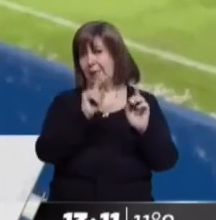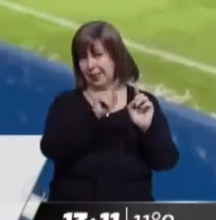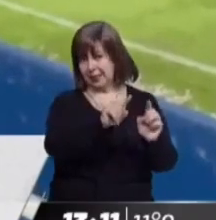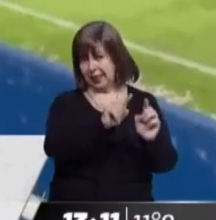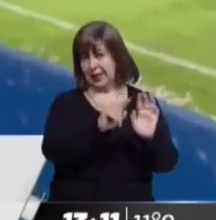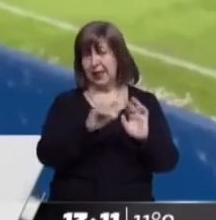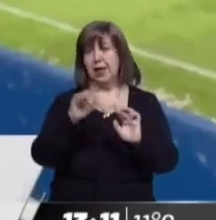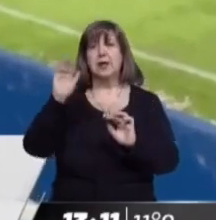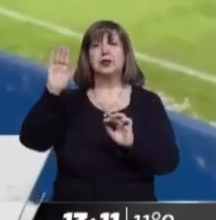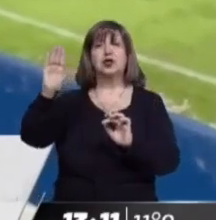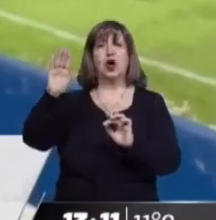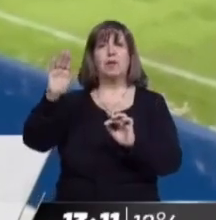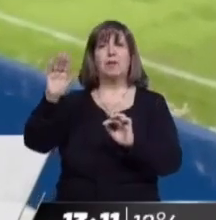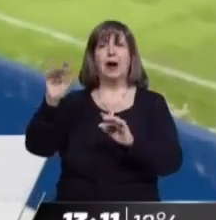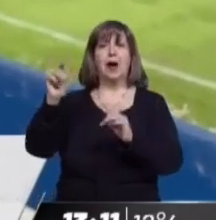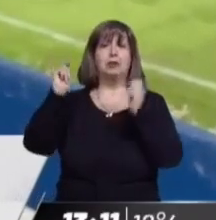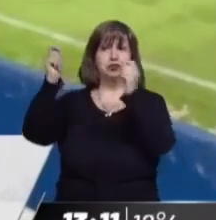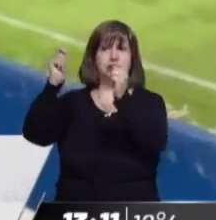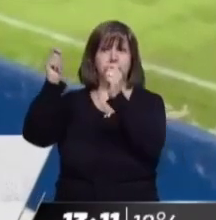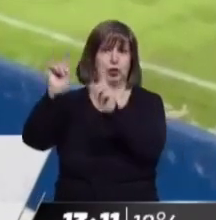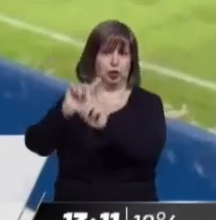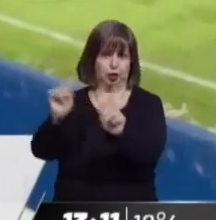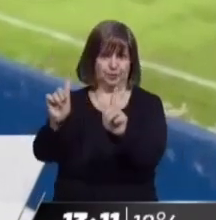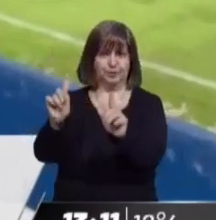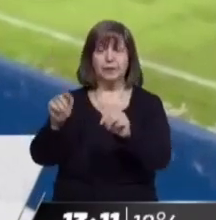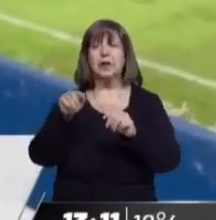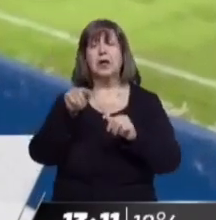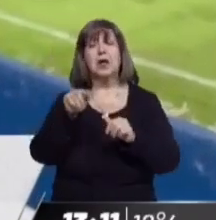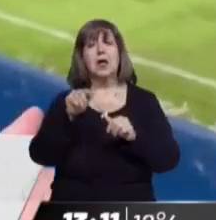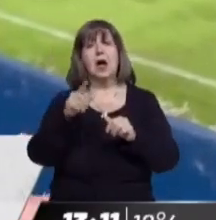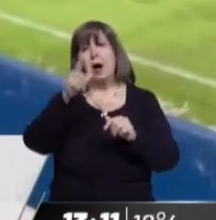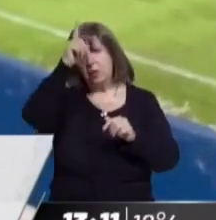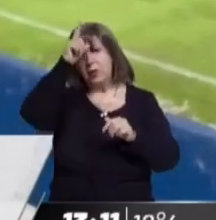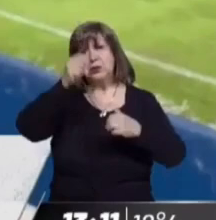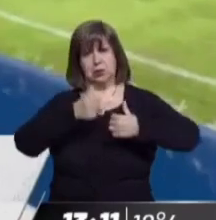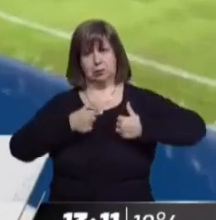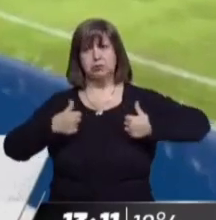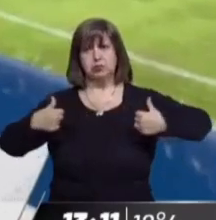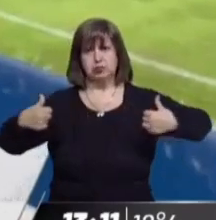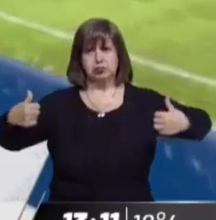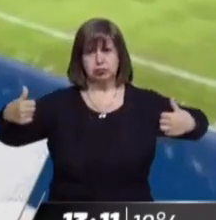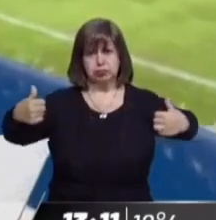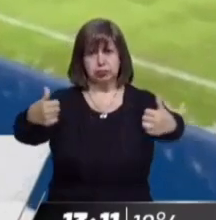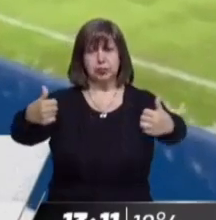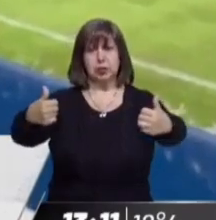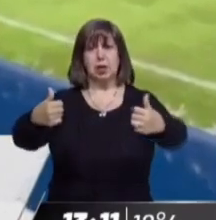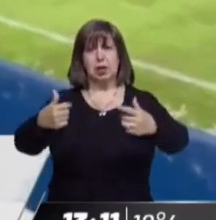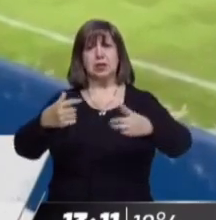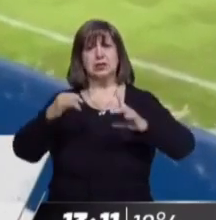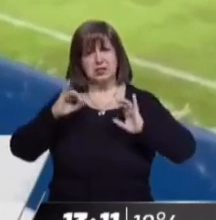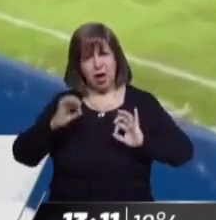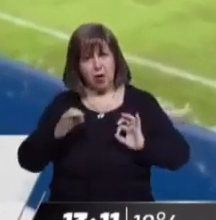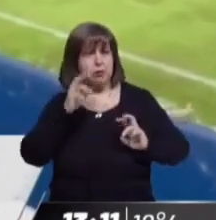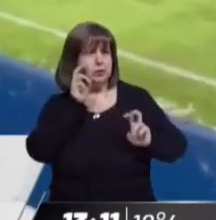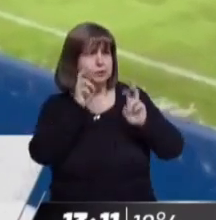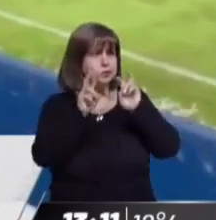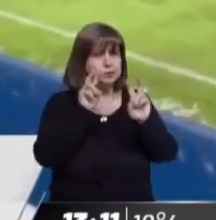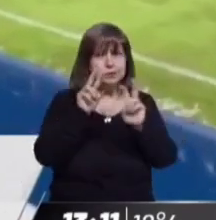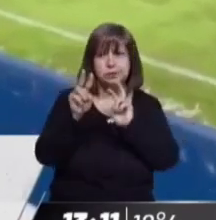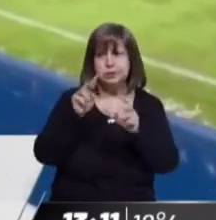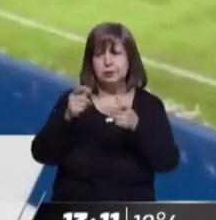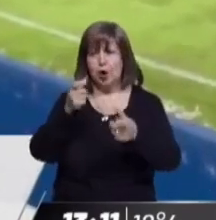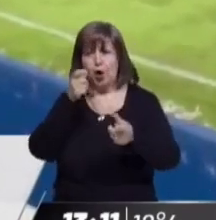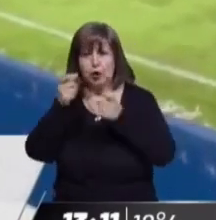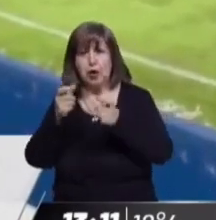obviamente eh tenemos policías en en todas partes que que van a andar patrullando pero eh